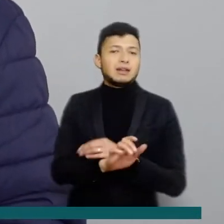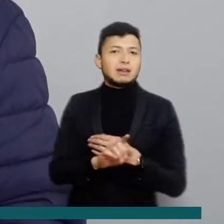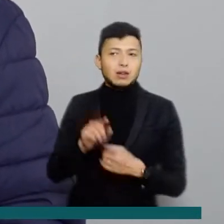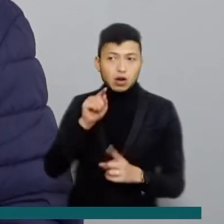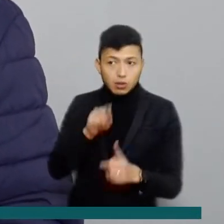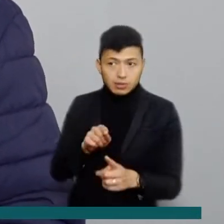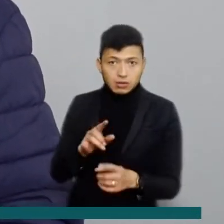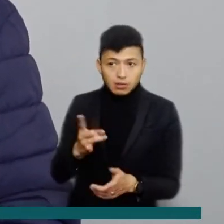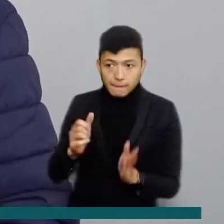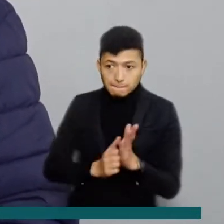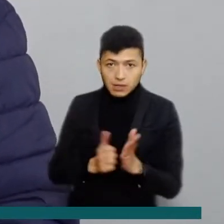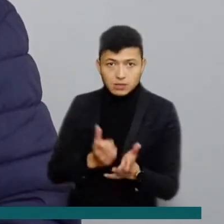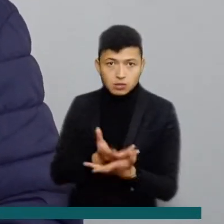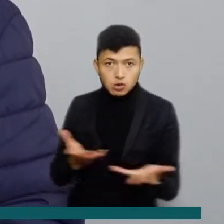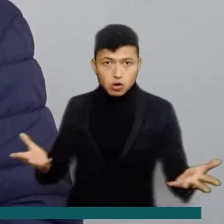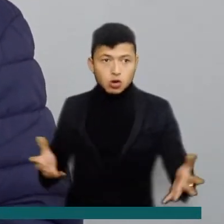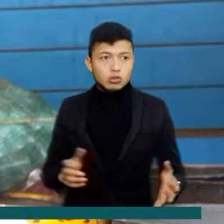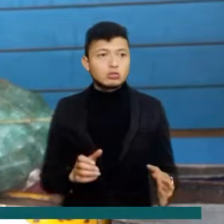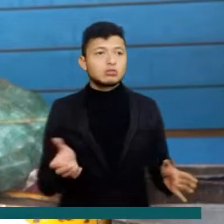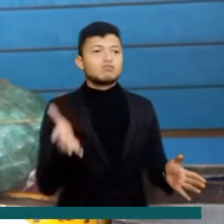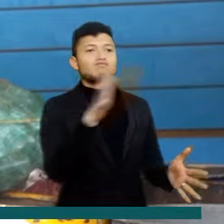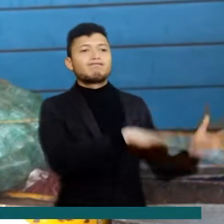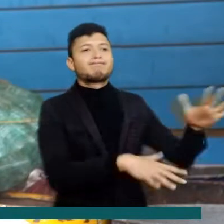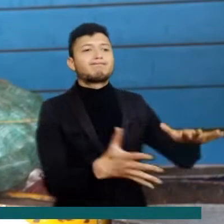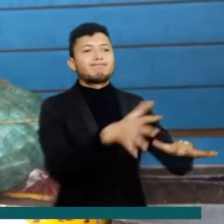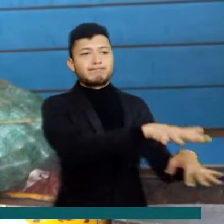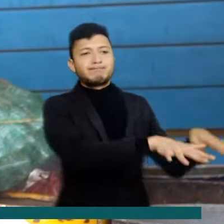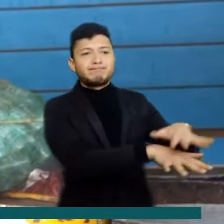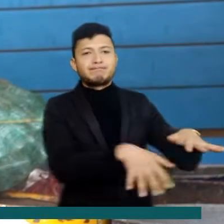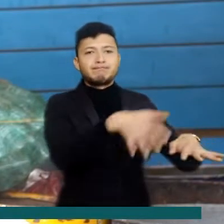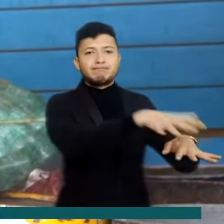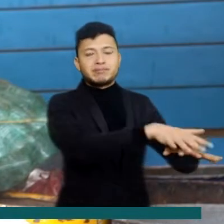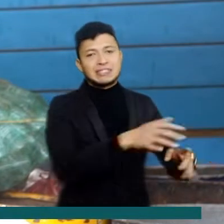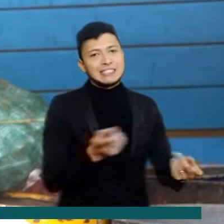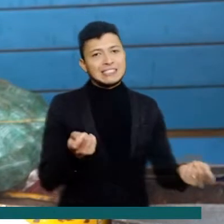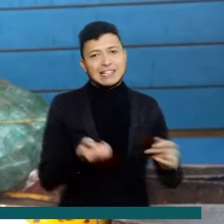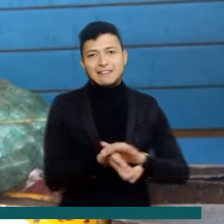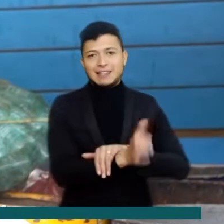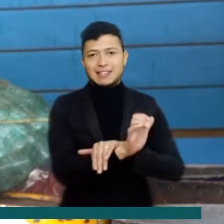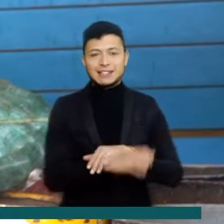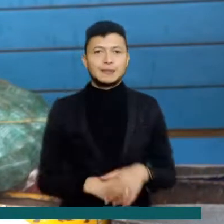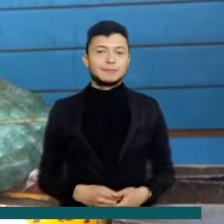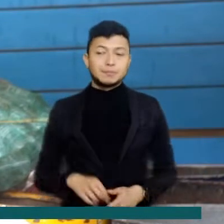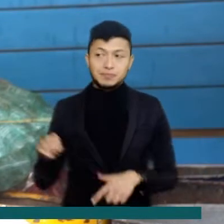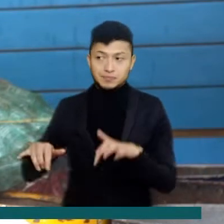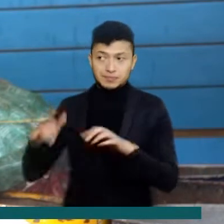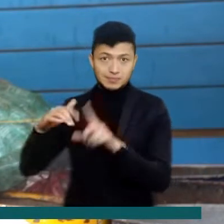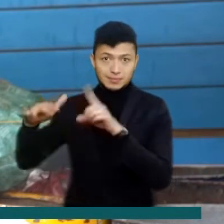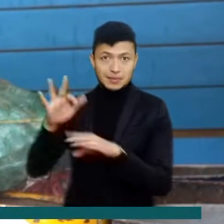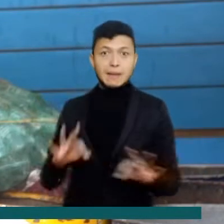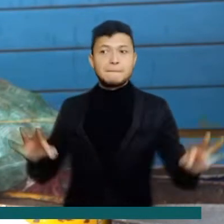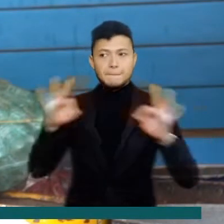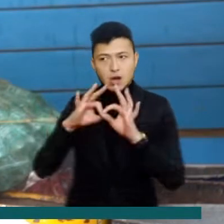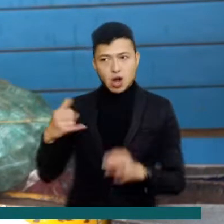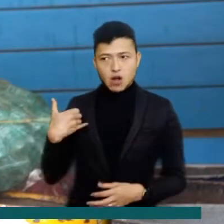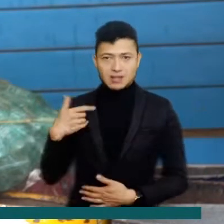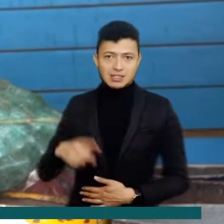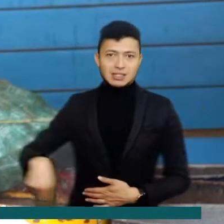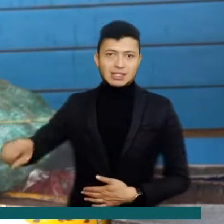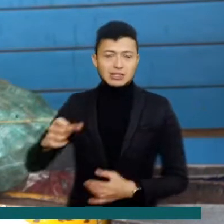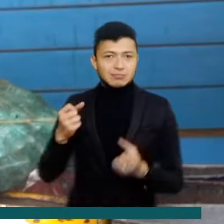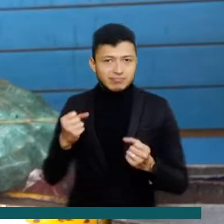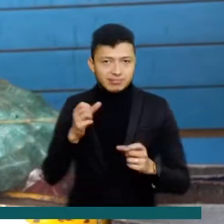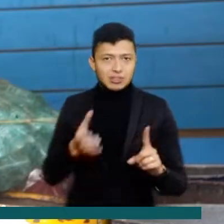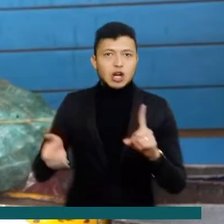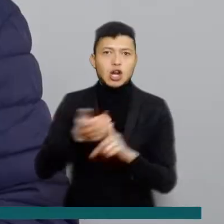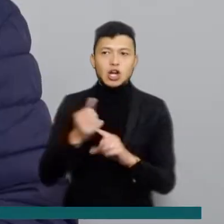se envíen estos materiales a un relleno sanitario. Para la Secretaría de Ambiente es importante involucrar a los más jóvenes porque ellos son quienes logran el